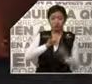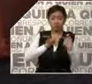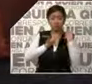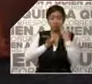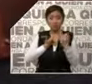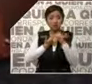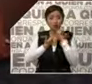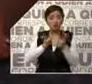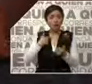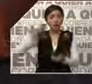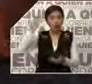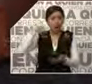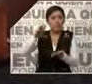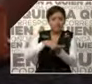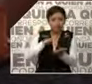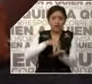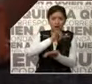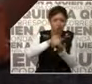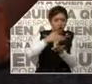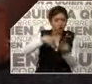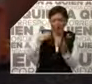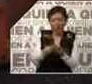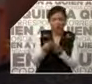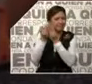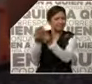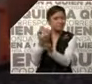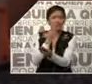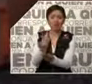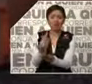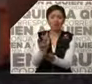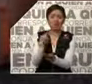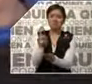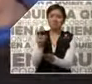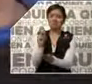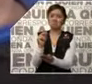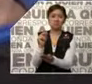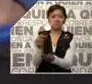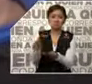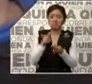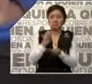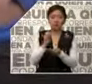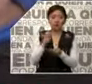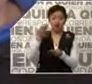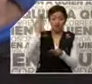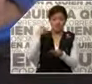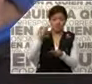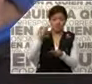de reunir los requisitos para obtenerla. Porque también ya tenemos como 4 años que no salimos becados de gobierno,